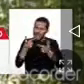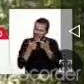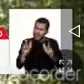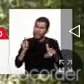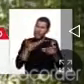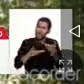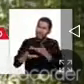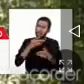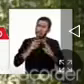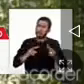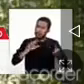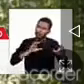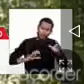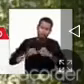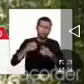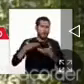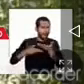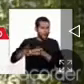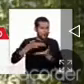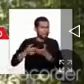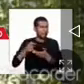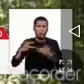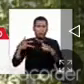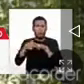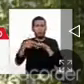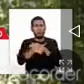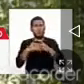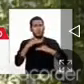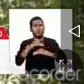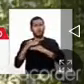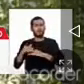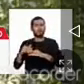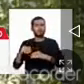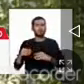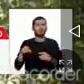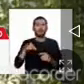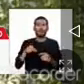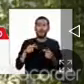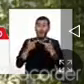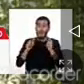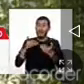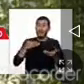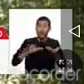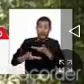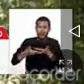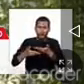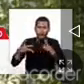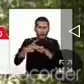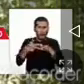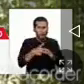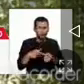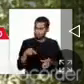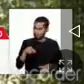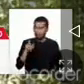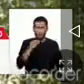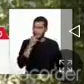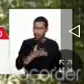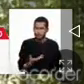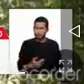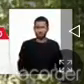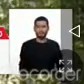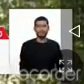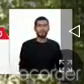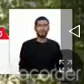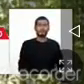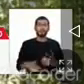libertad económica y del comercio. Es decir, están erigiendo bloques al libre comercio y este no es un buen dato. Ongozi